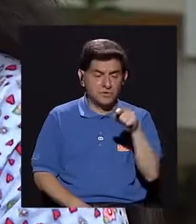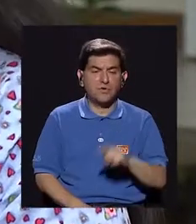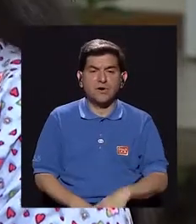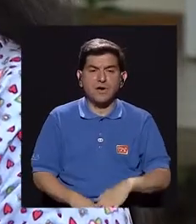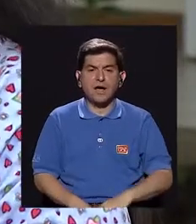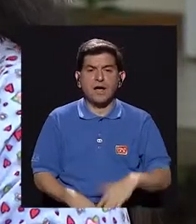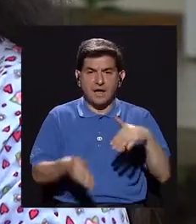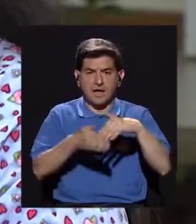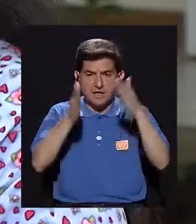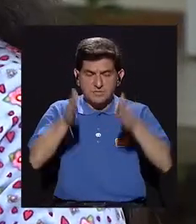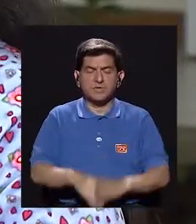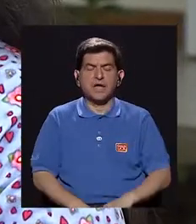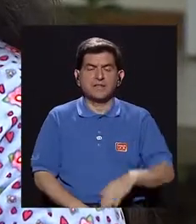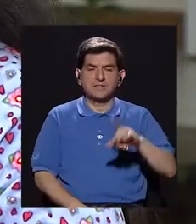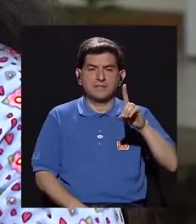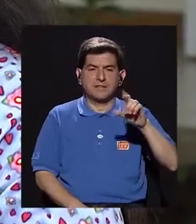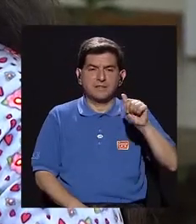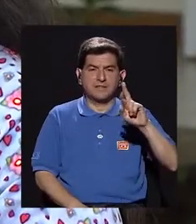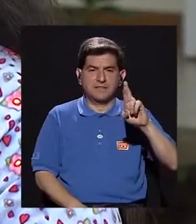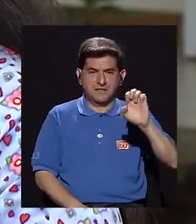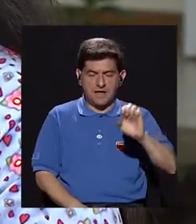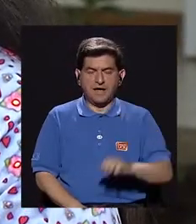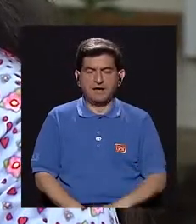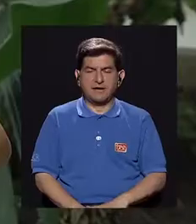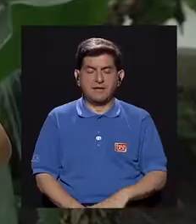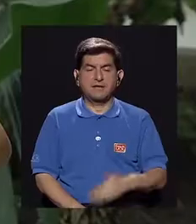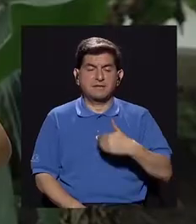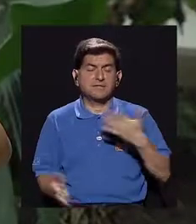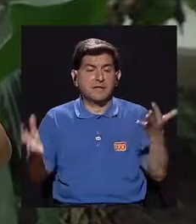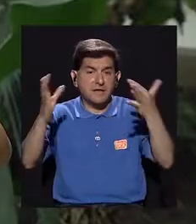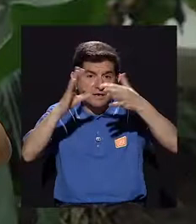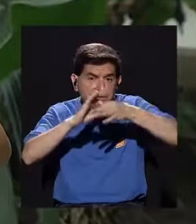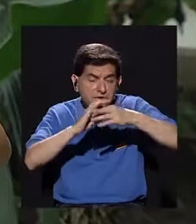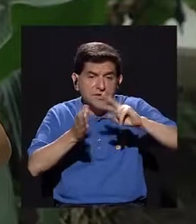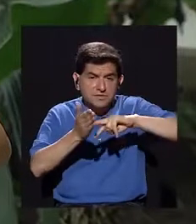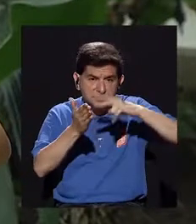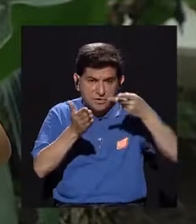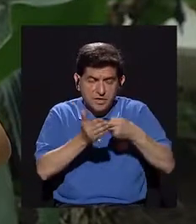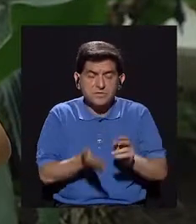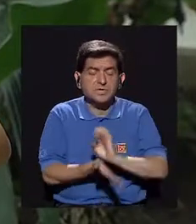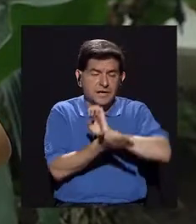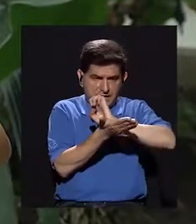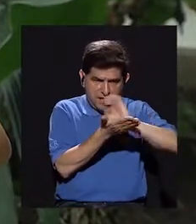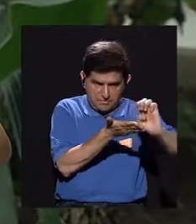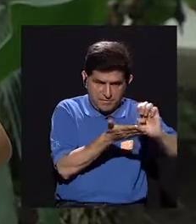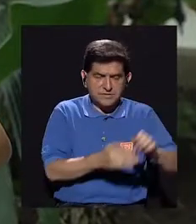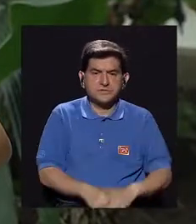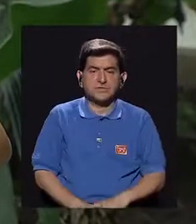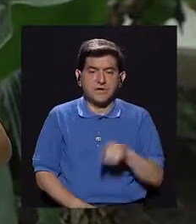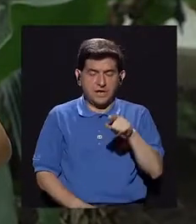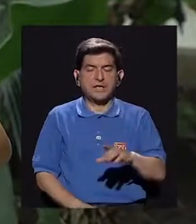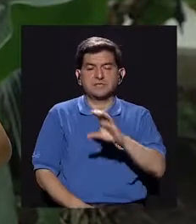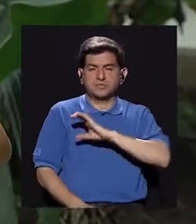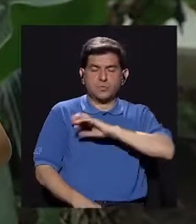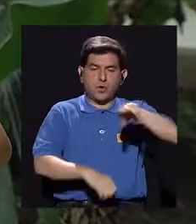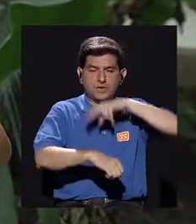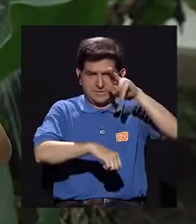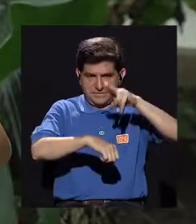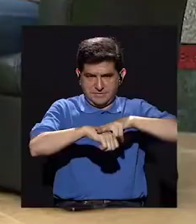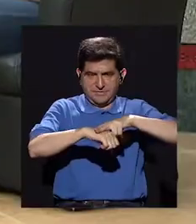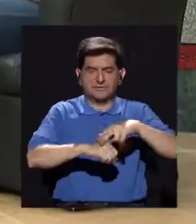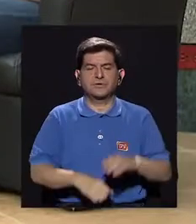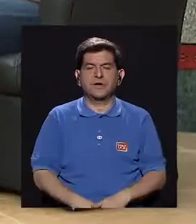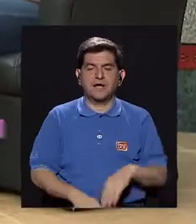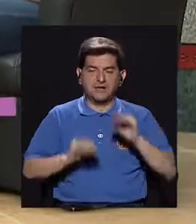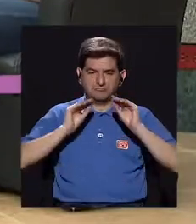DARE, cuando está en DARE, que tiene que ver mucho con lo que es a nivel de prevención, que lo da la Policía